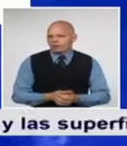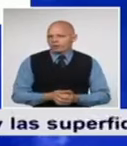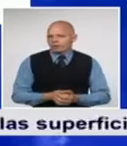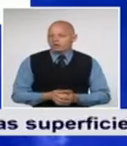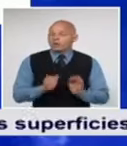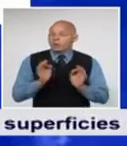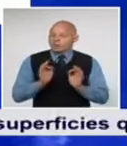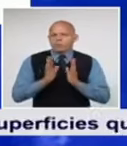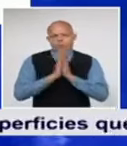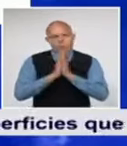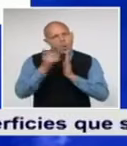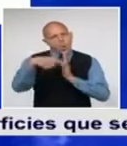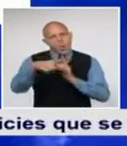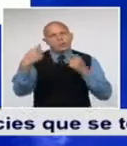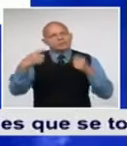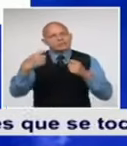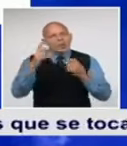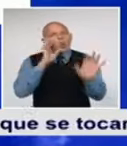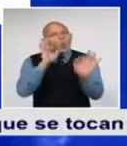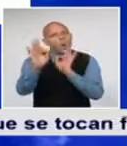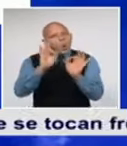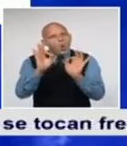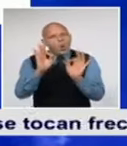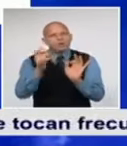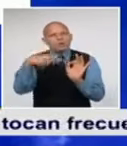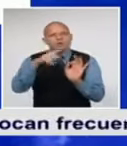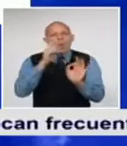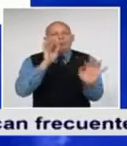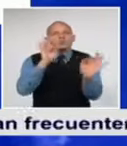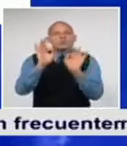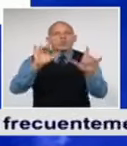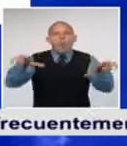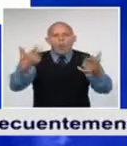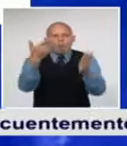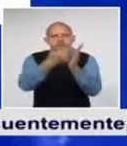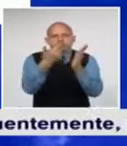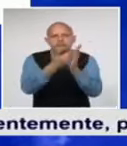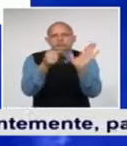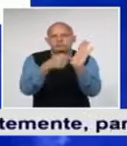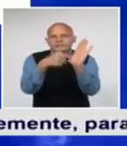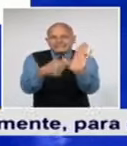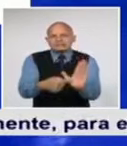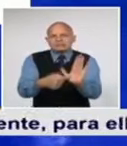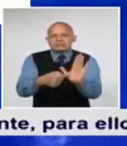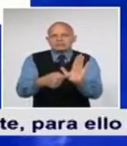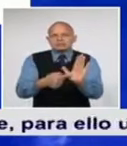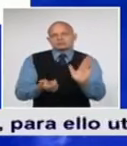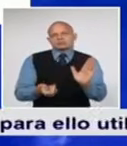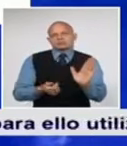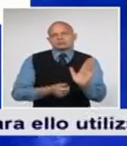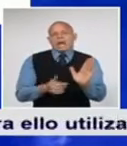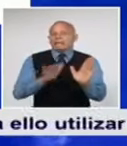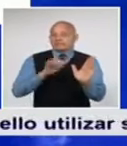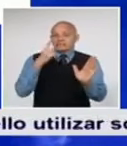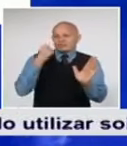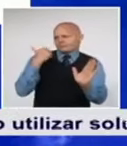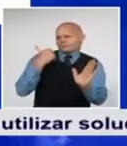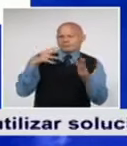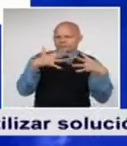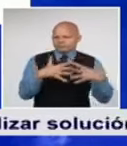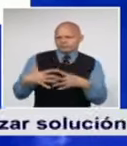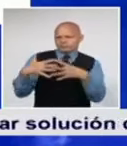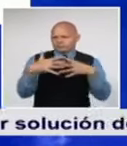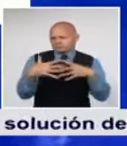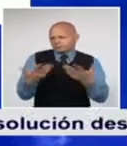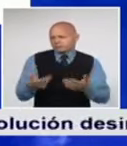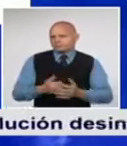sigamos adoptando medidas y protección con autorresponsabilidad. Hay Estados Unidos, que